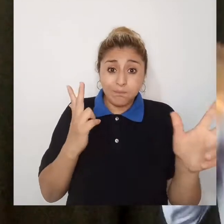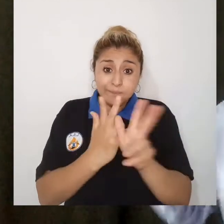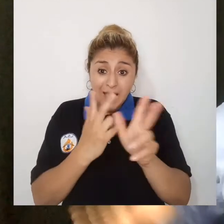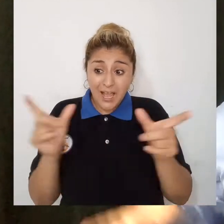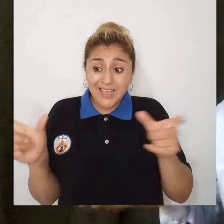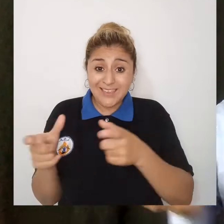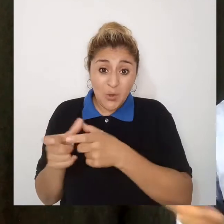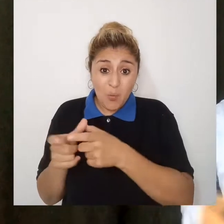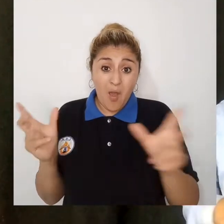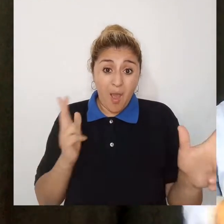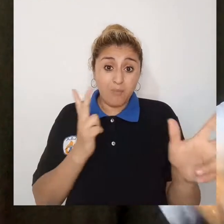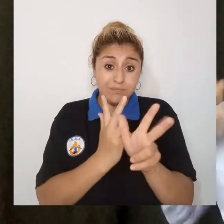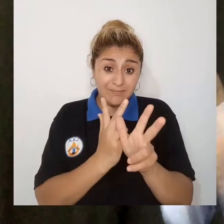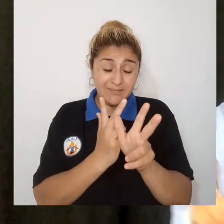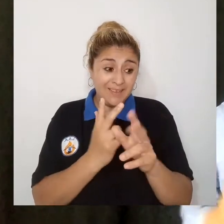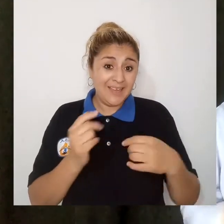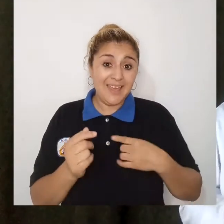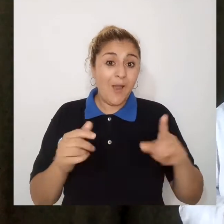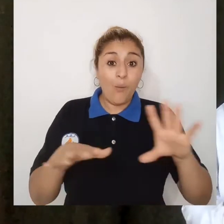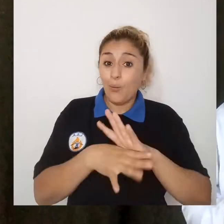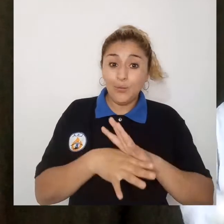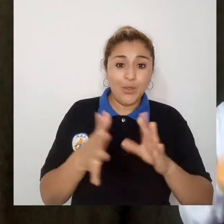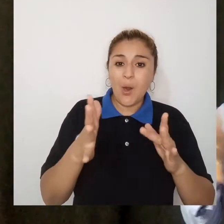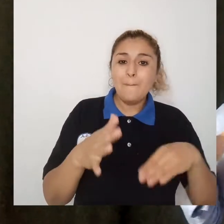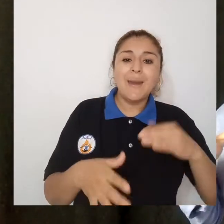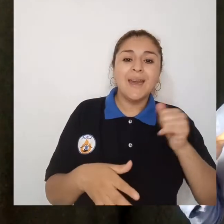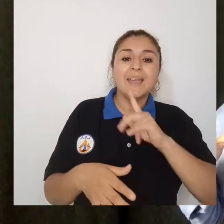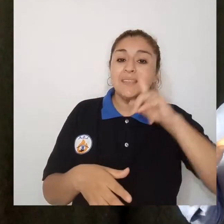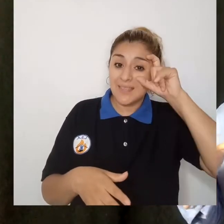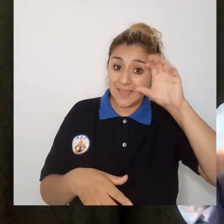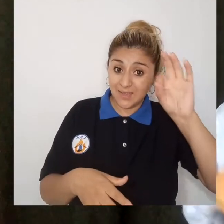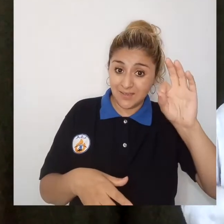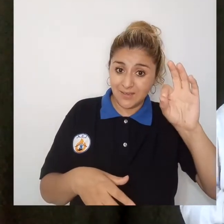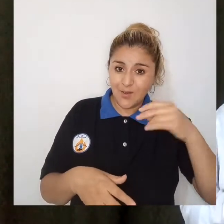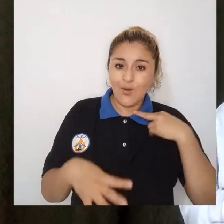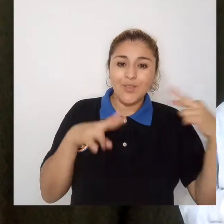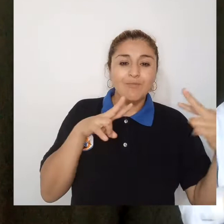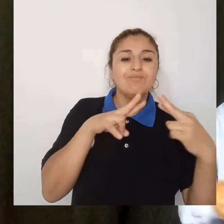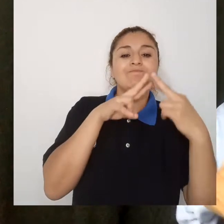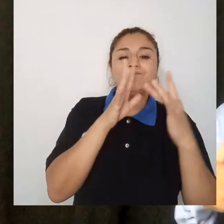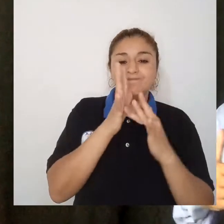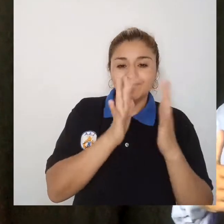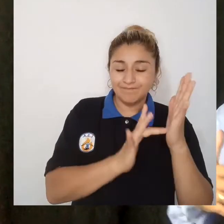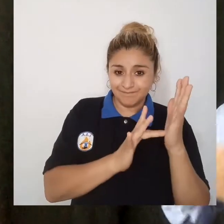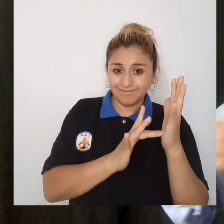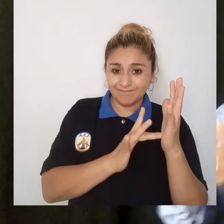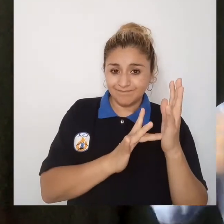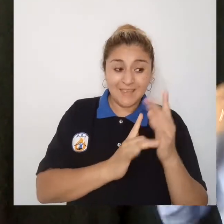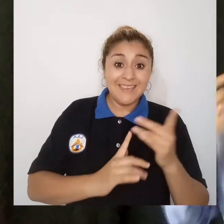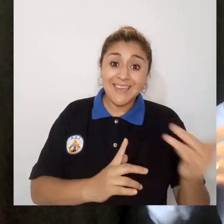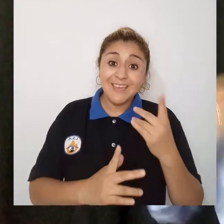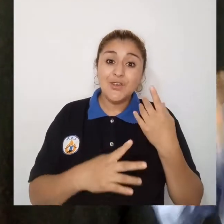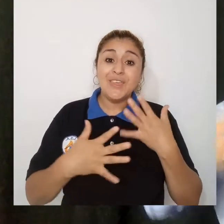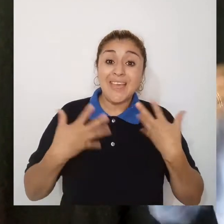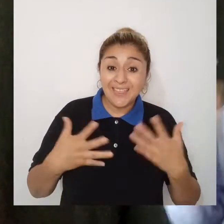los sanos no necesitan de médicos sino los enfermos jesús con estas declaraciones estaba confirmando que era una fiesta de